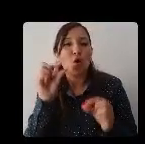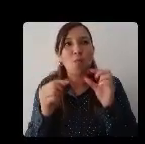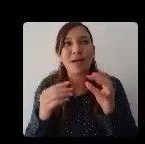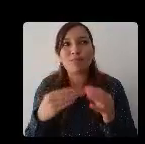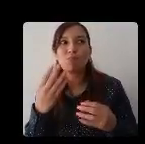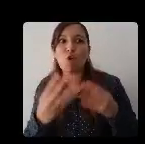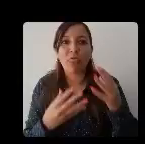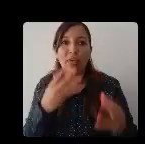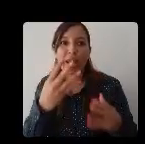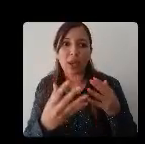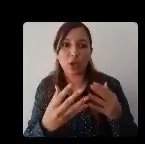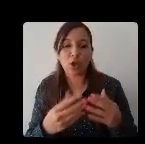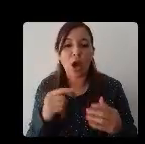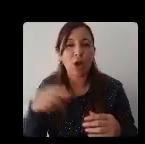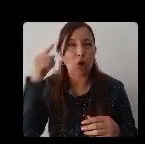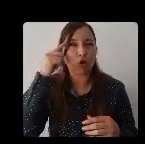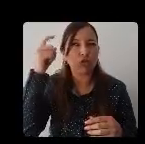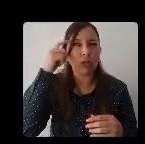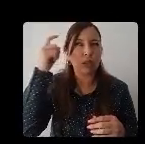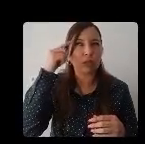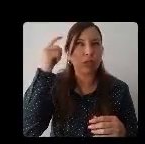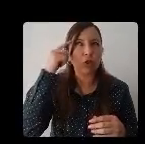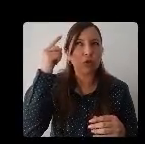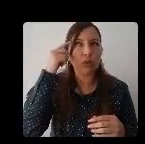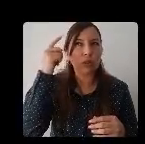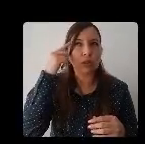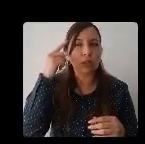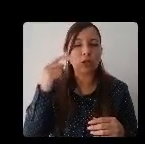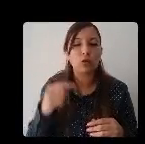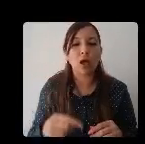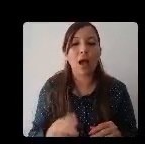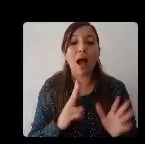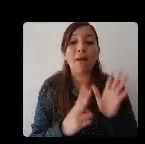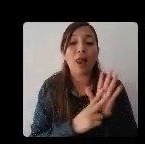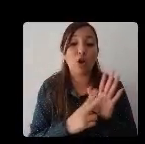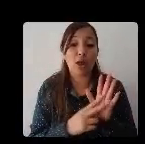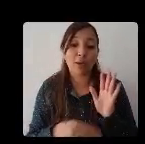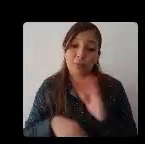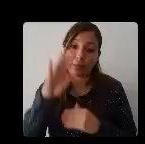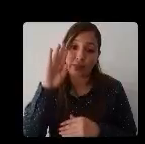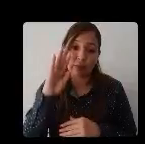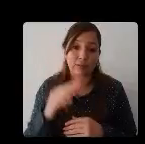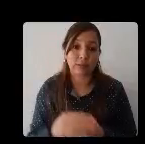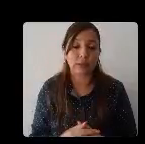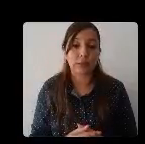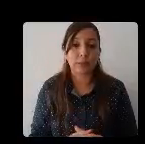la música, más contar un poco más de la historia de ustedes. Entonces realmente para incentivar a que los visitantes no es algo